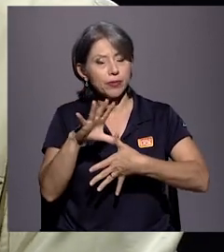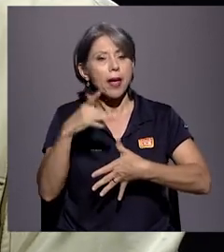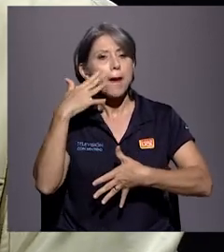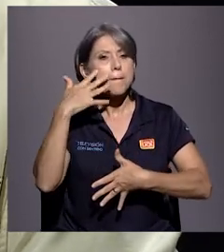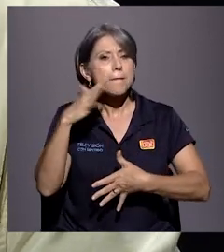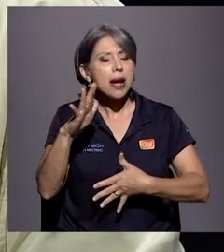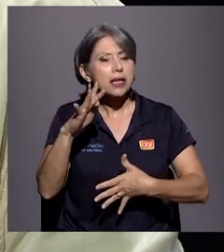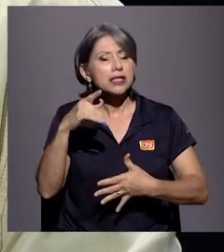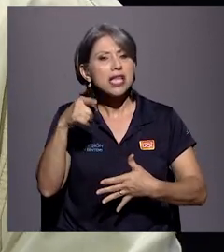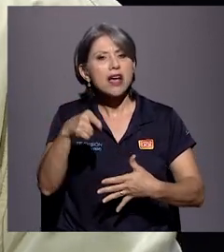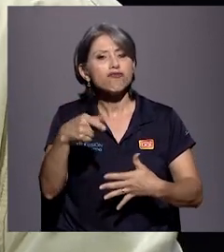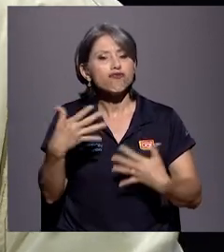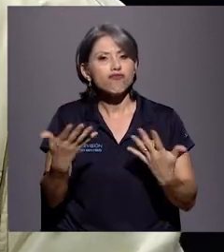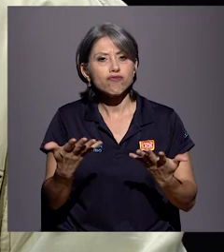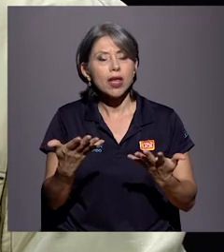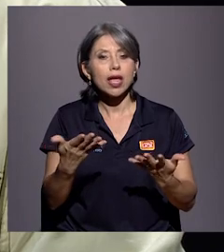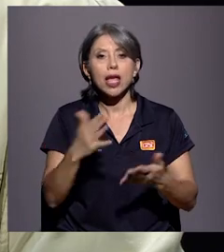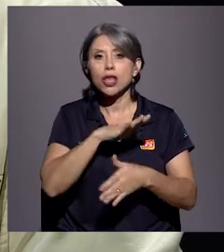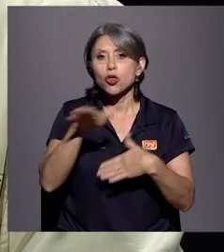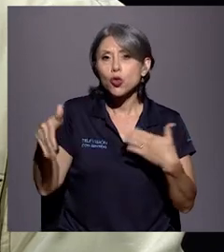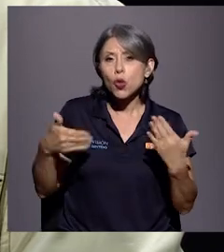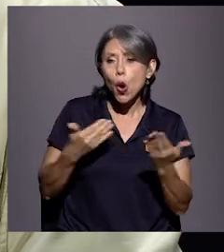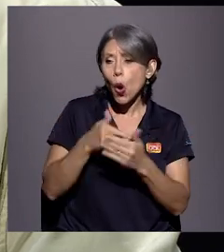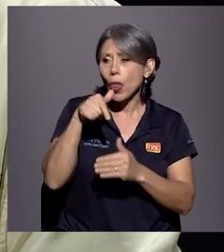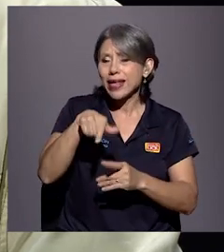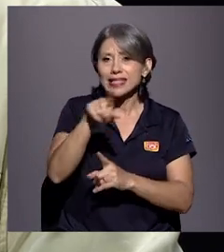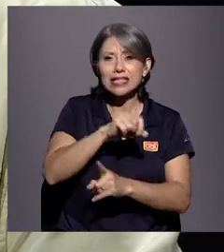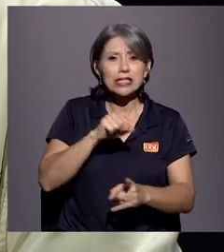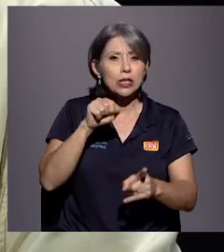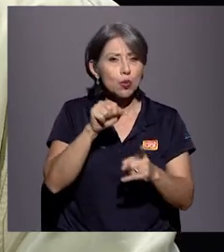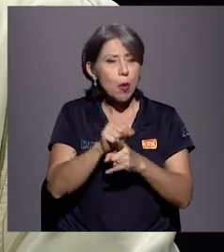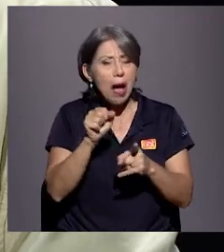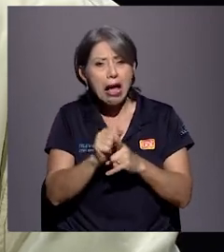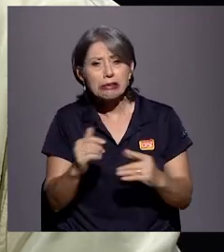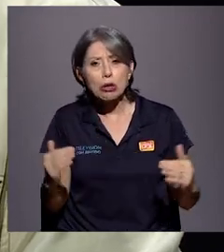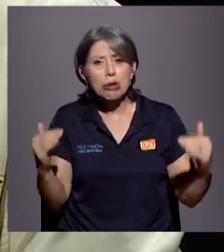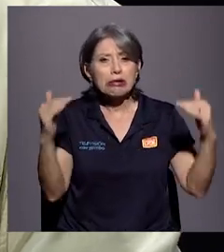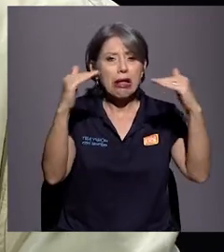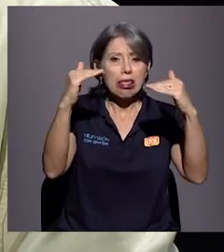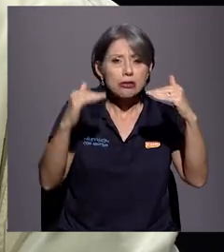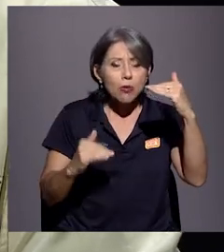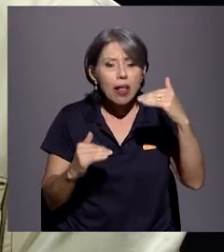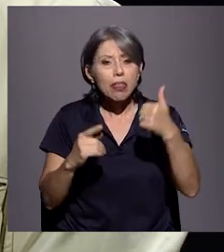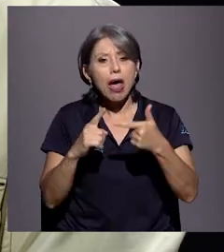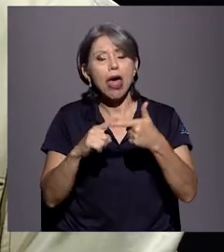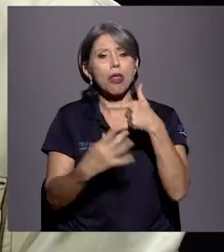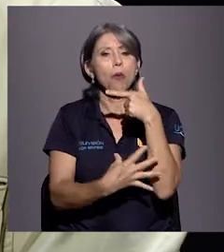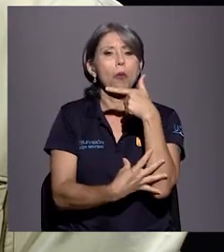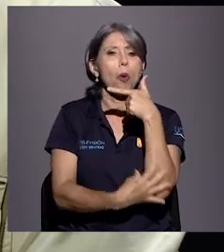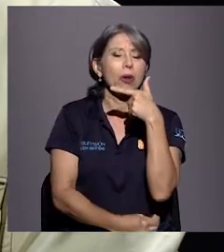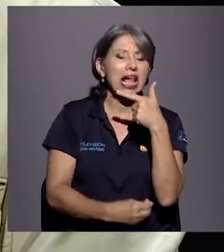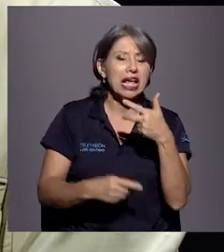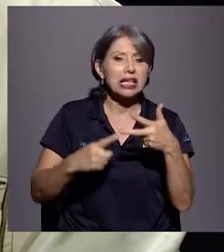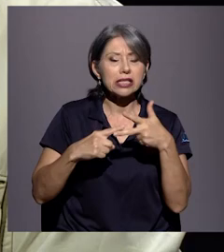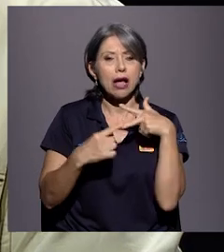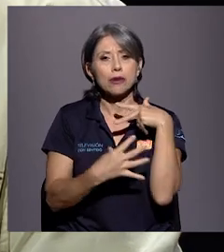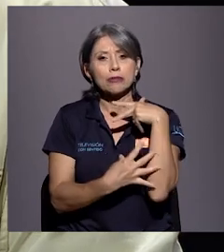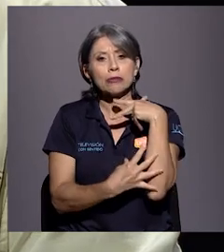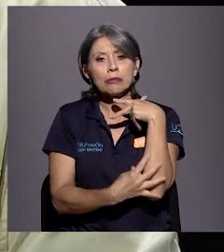parecían indicar que todo este infierno de la desigualdad, de la pobreza, de la